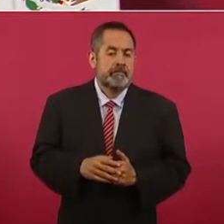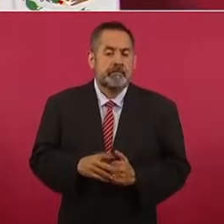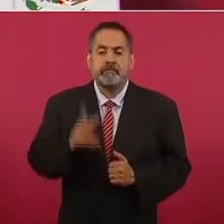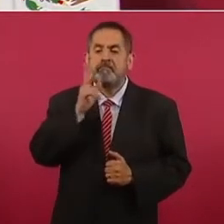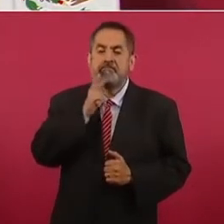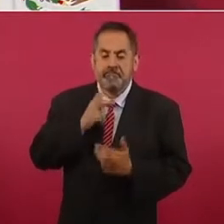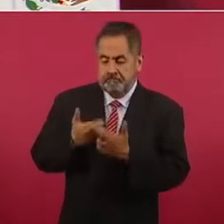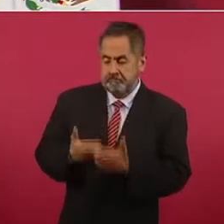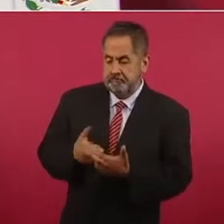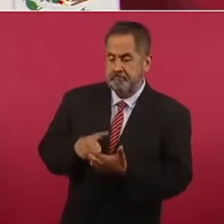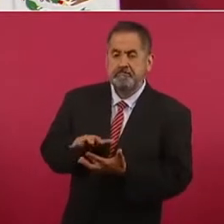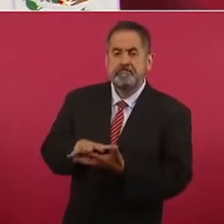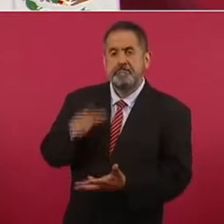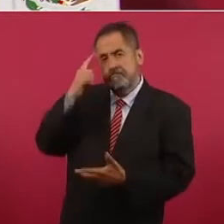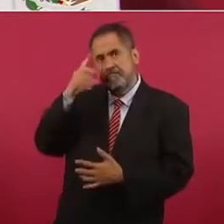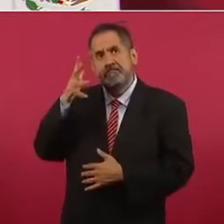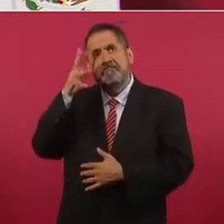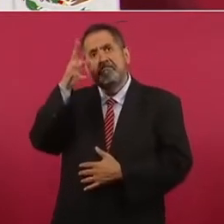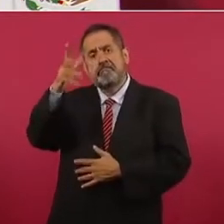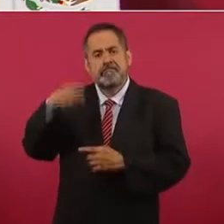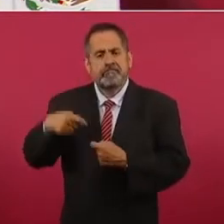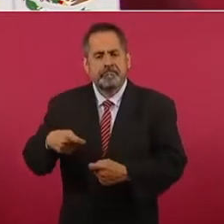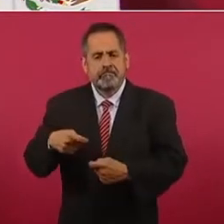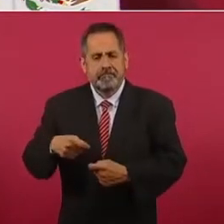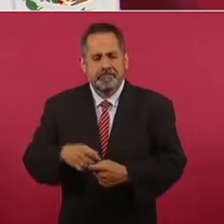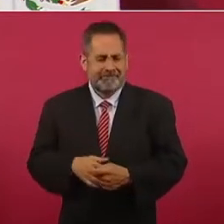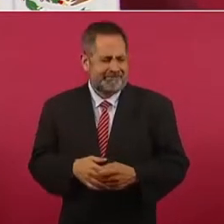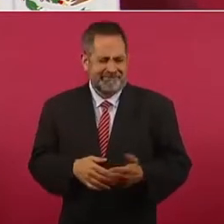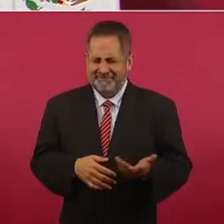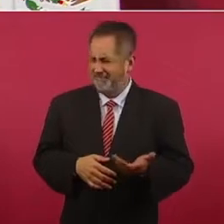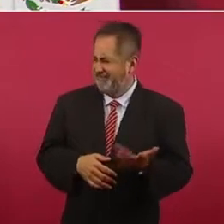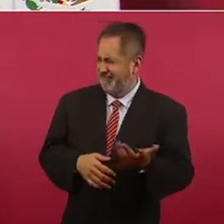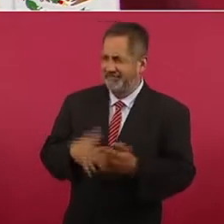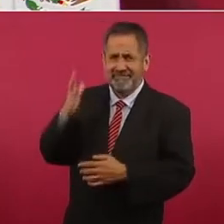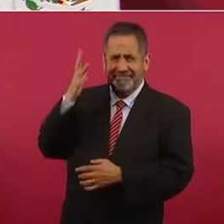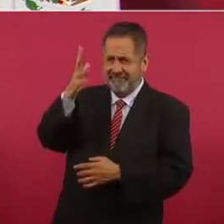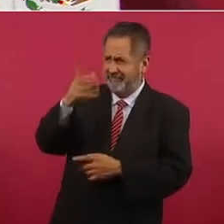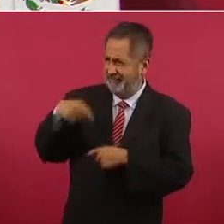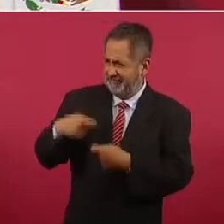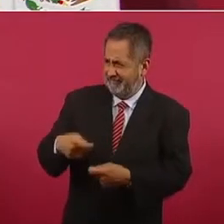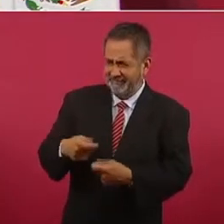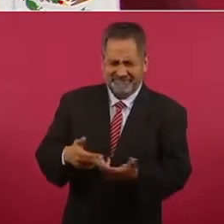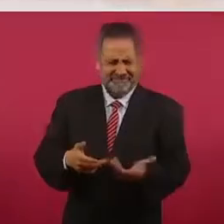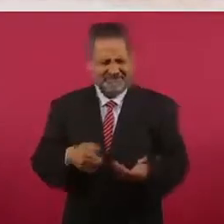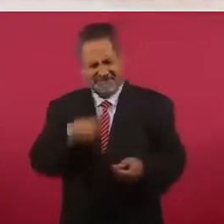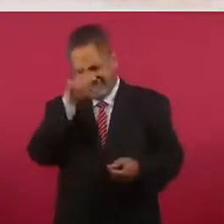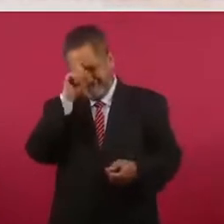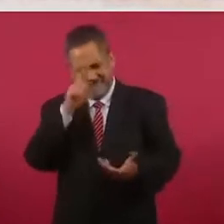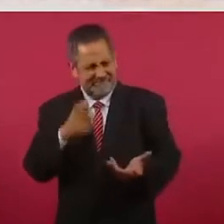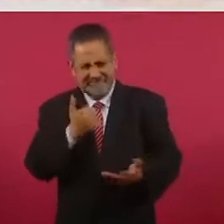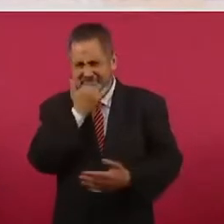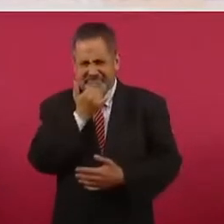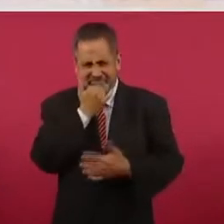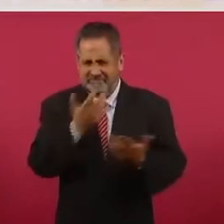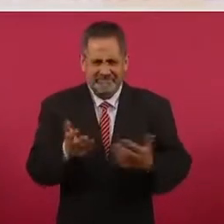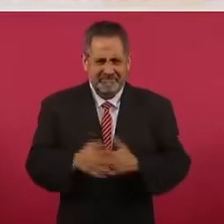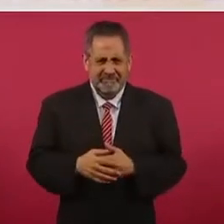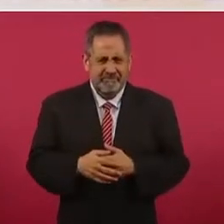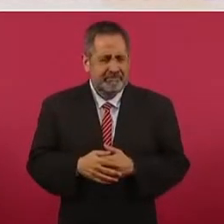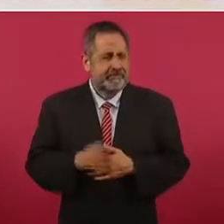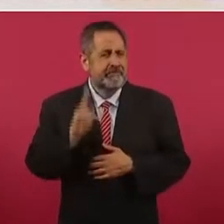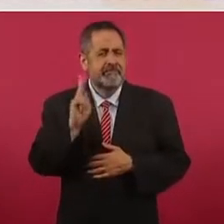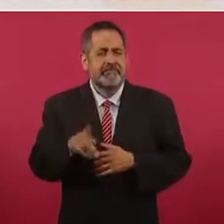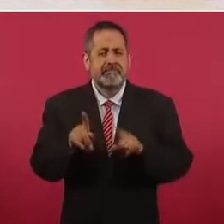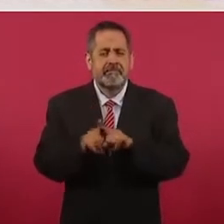petróleo para las nuevas generaciones. ¿Cómo que para las nuevas generaciones? Eso es como si un campesino dijera que va a